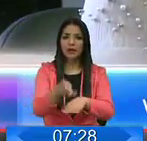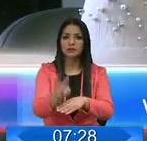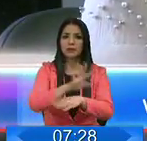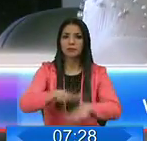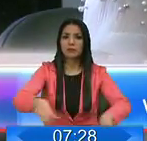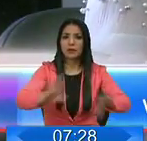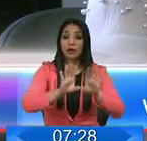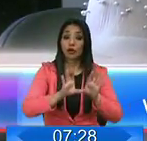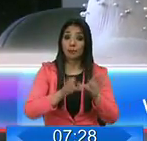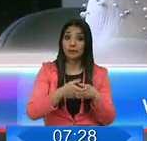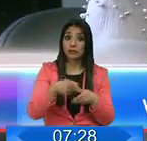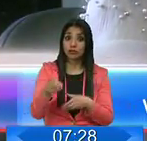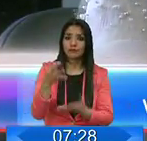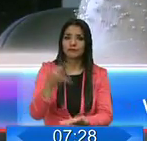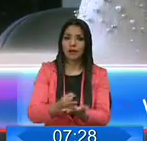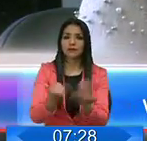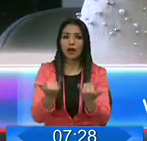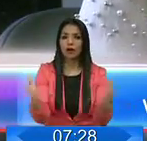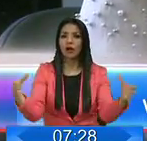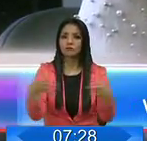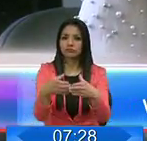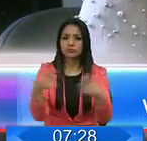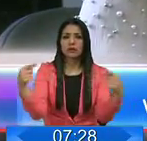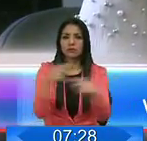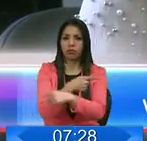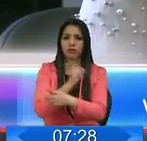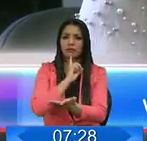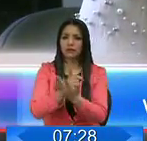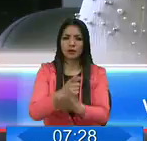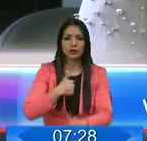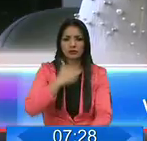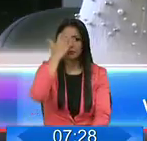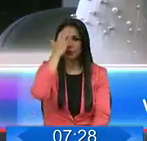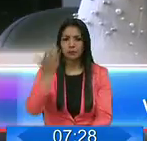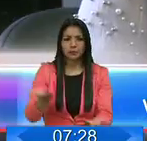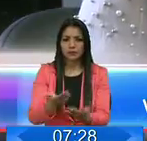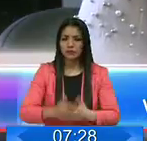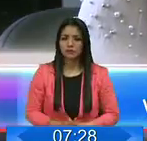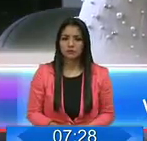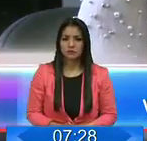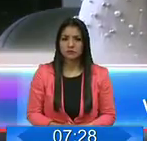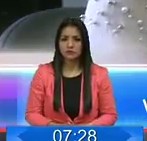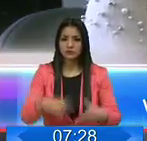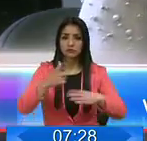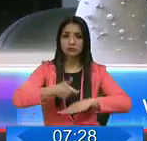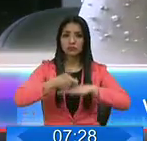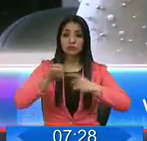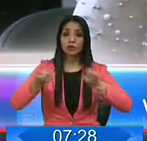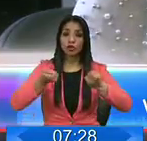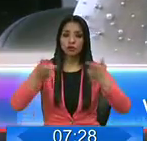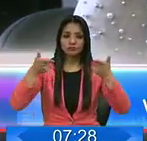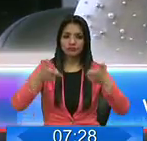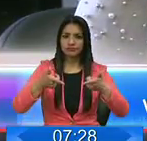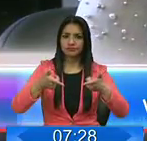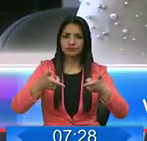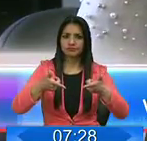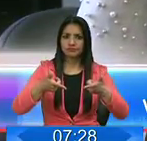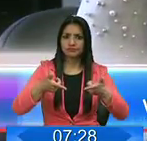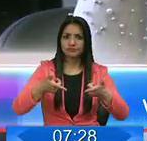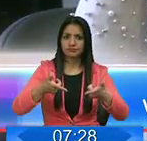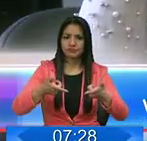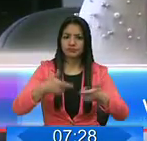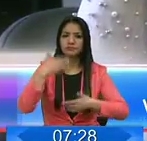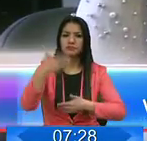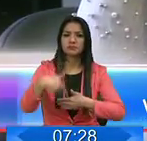por qué se contradicen, y es preocupante, porque el ente de control que va a estar vigilante de las